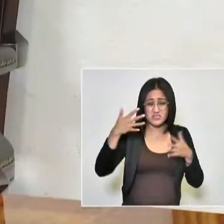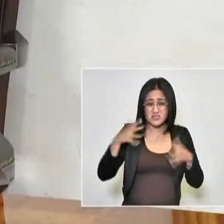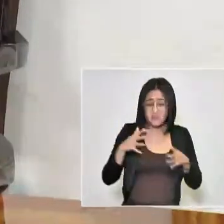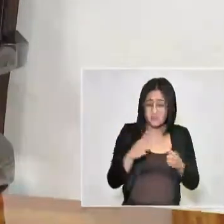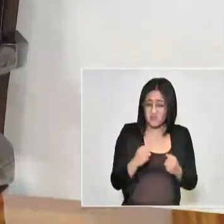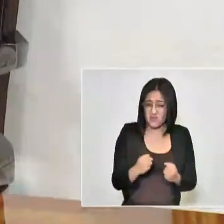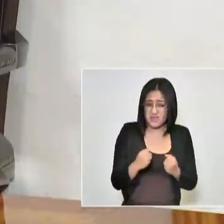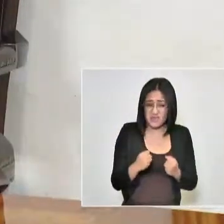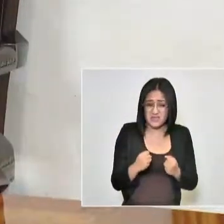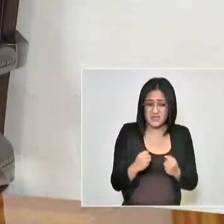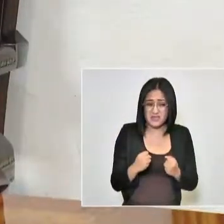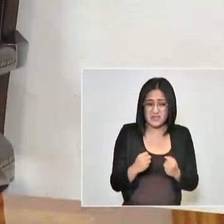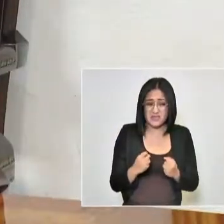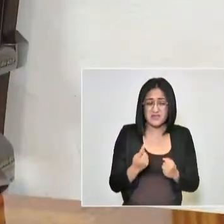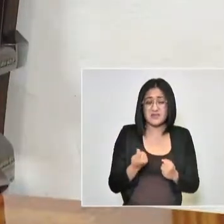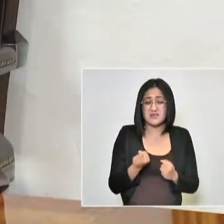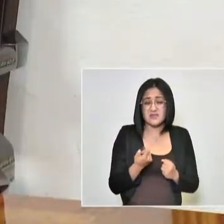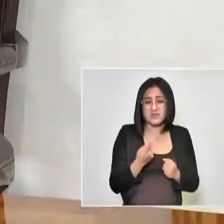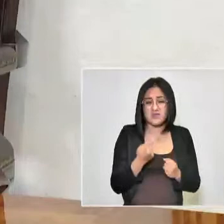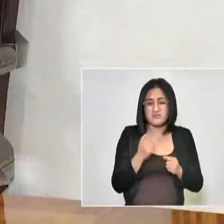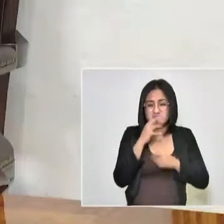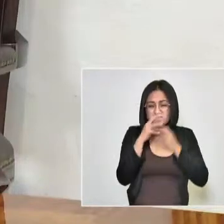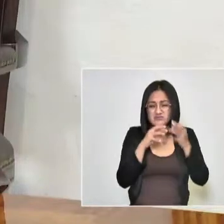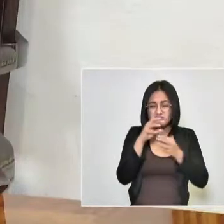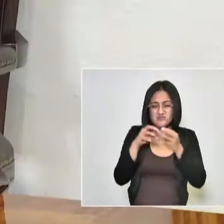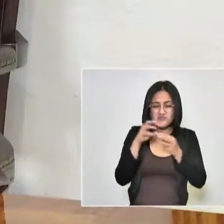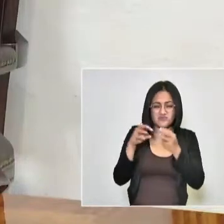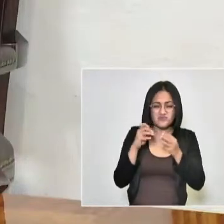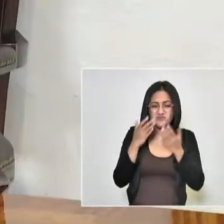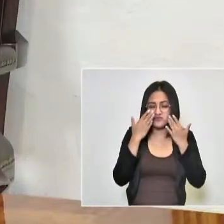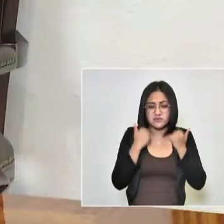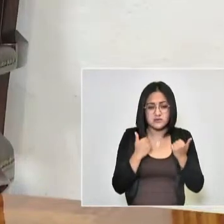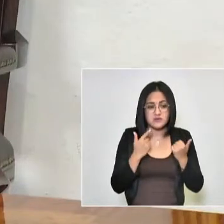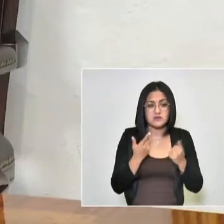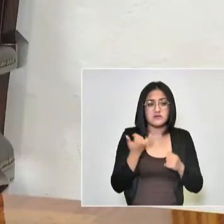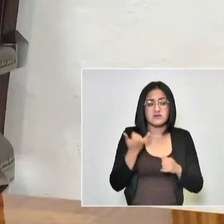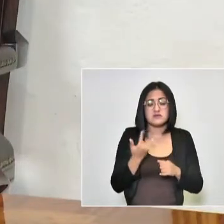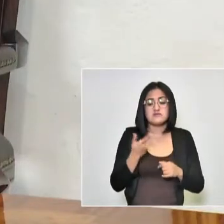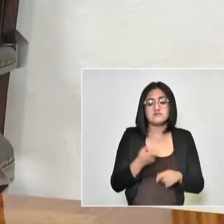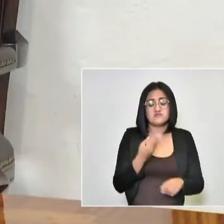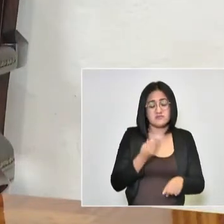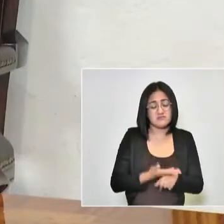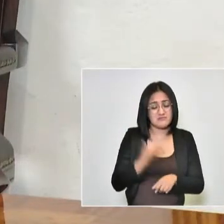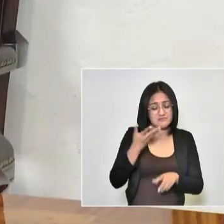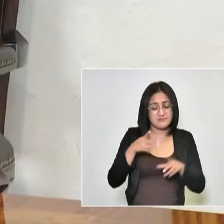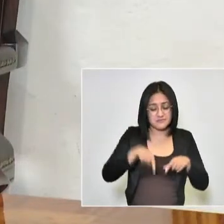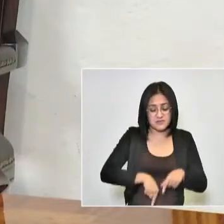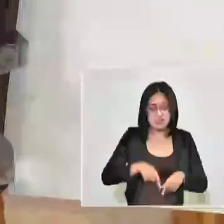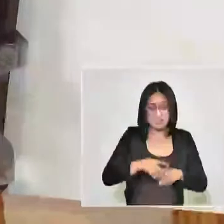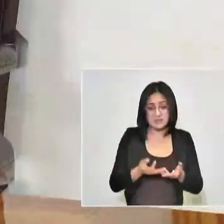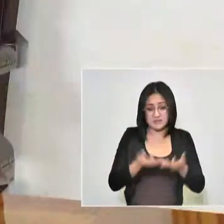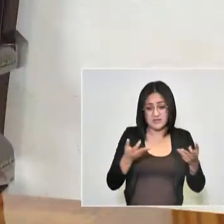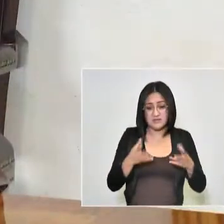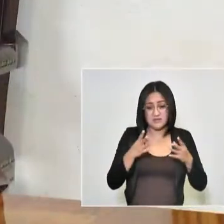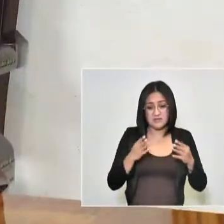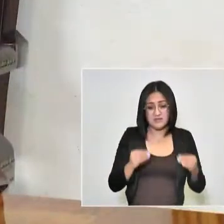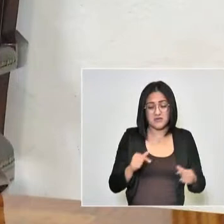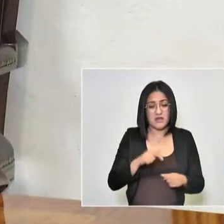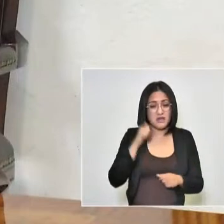sol, poca nubosidad y muy alta evaporación. Se prevé que abril y mayo